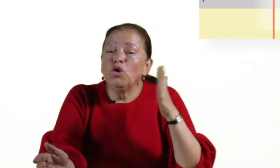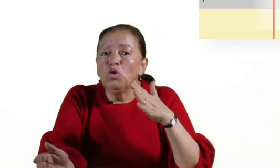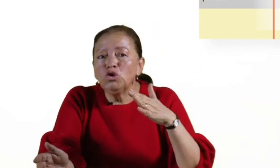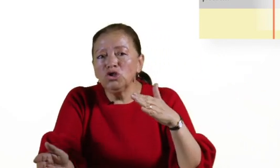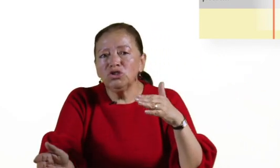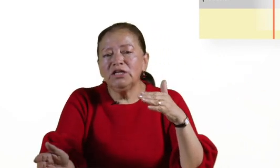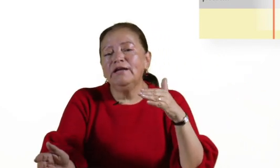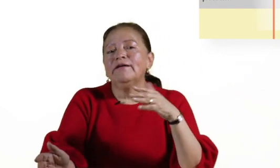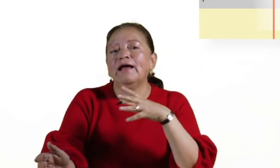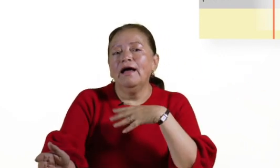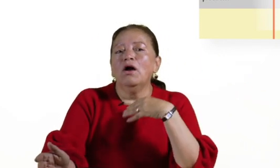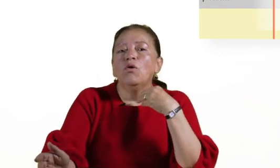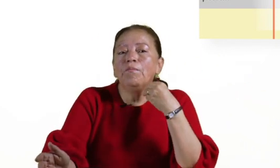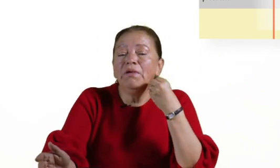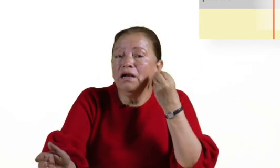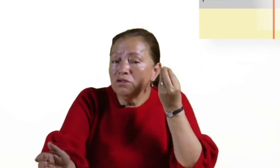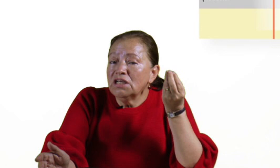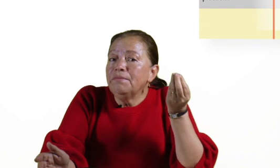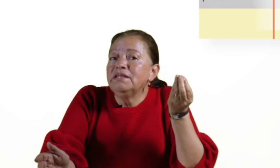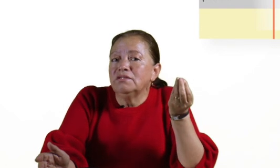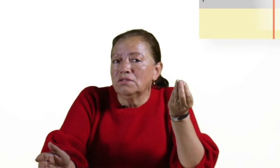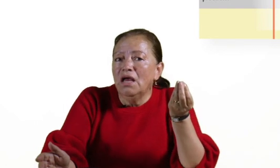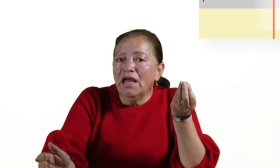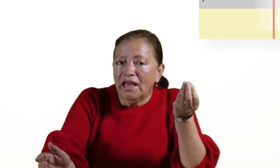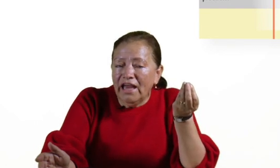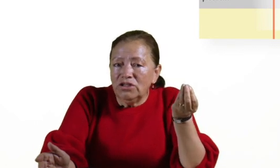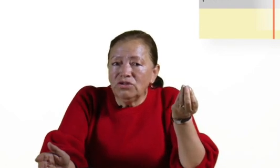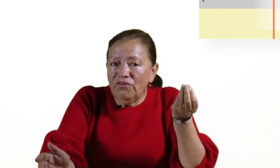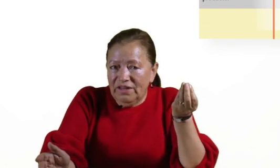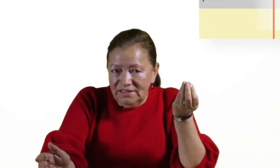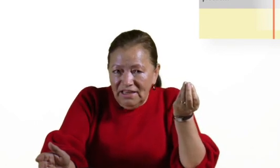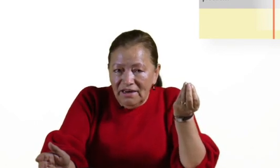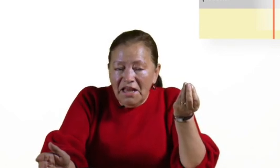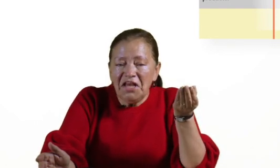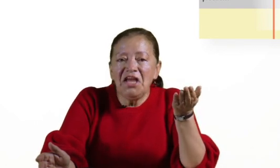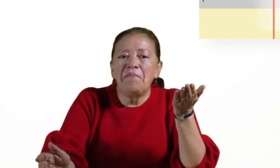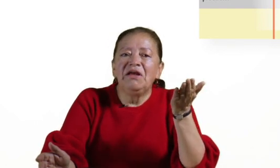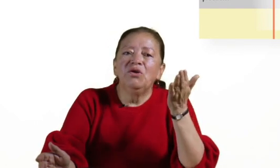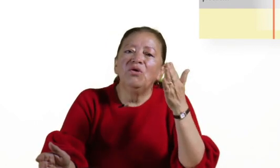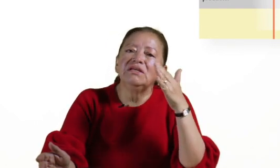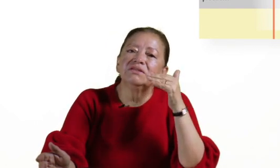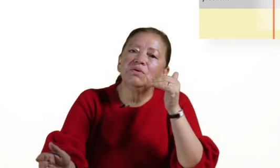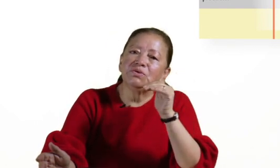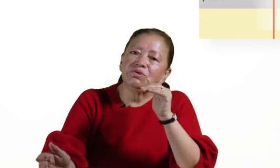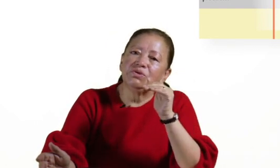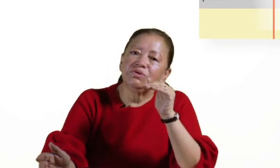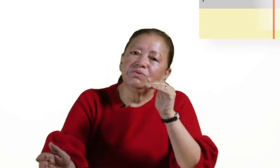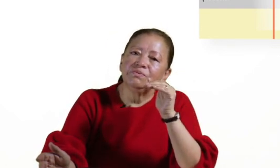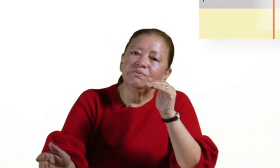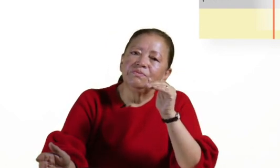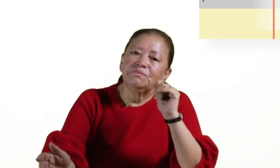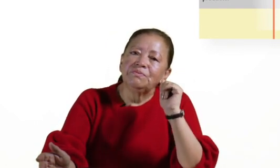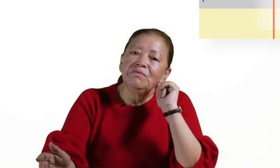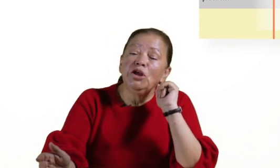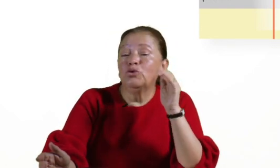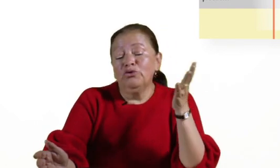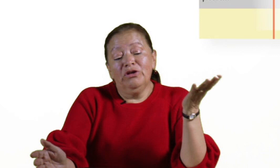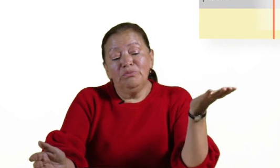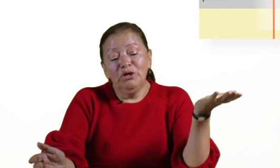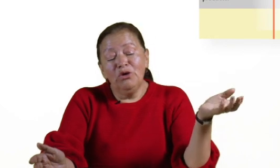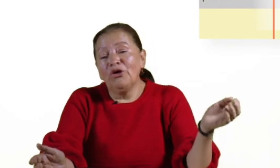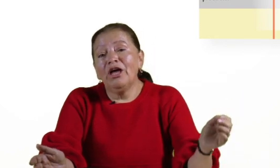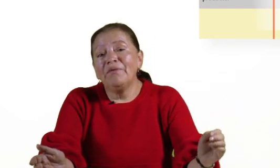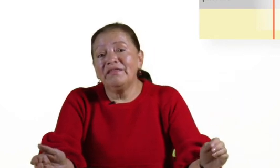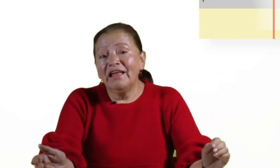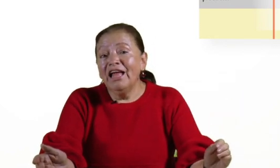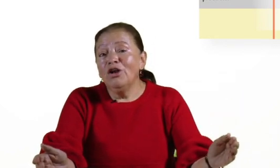sus productos iban a cumplir los servicios que ellos ofrecían y a menores costos. Y entonces,